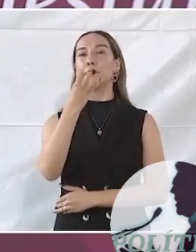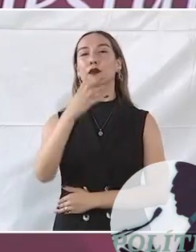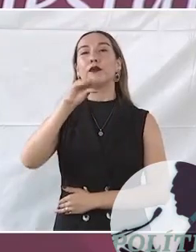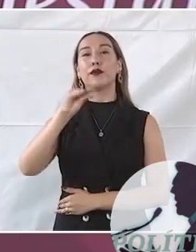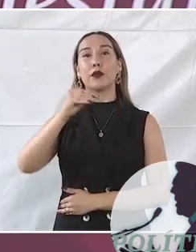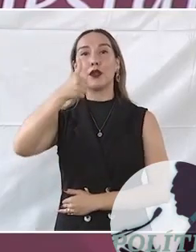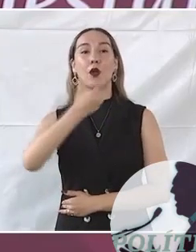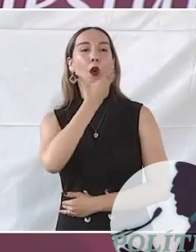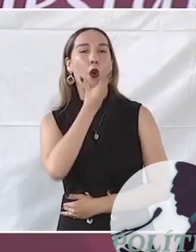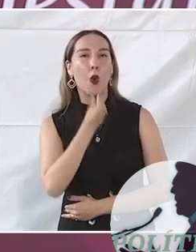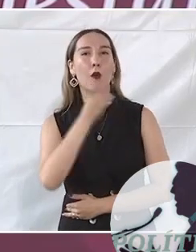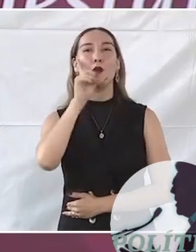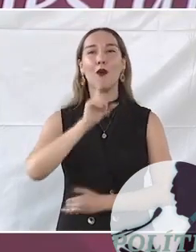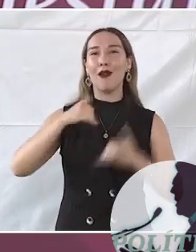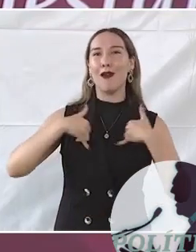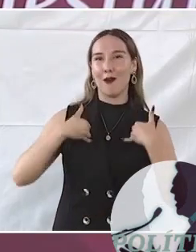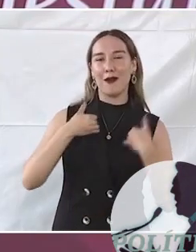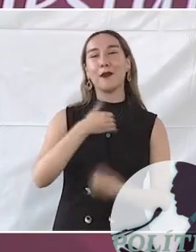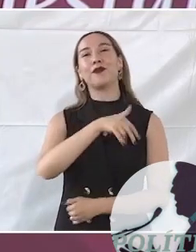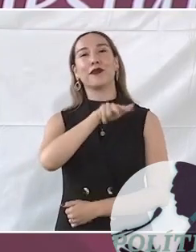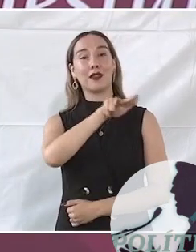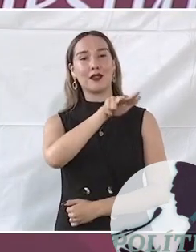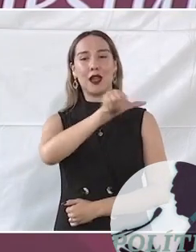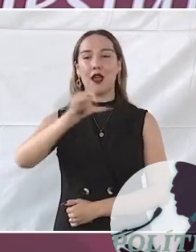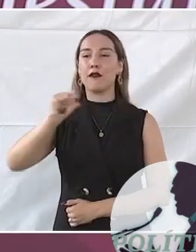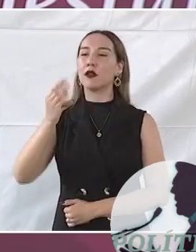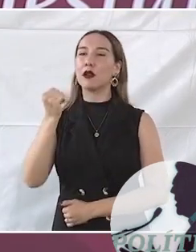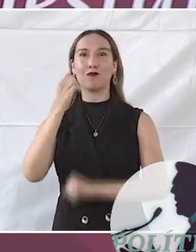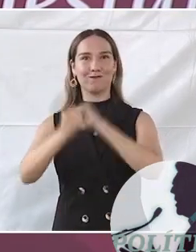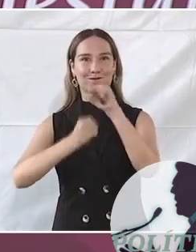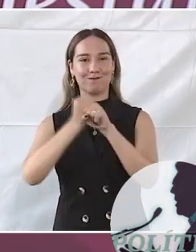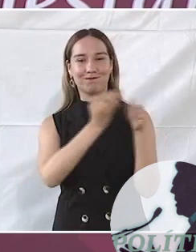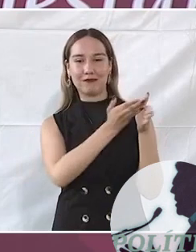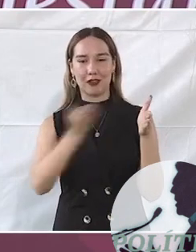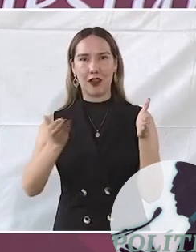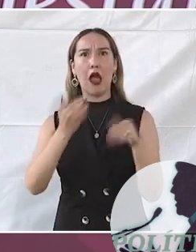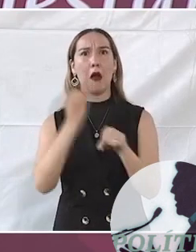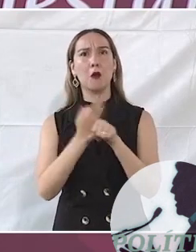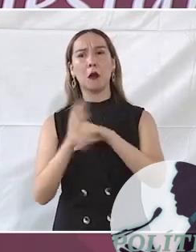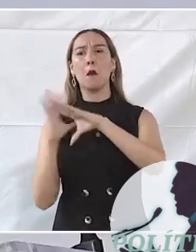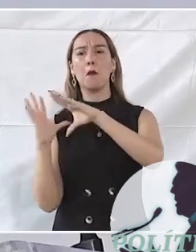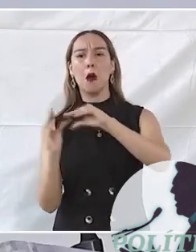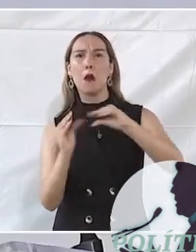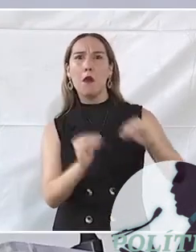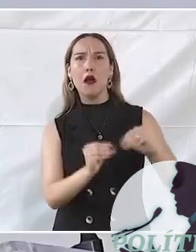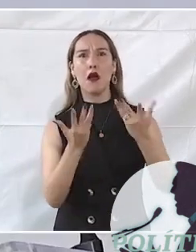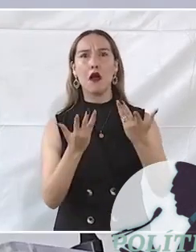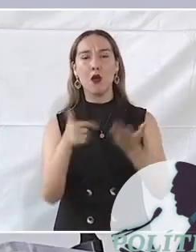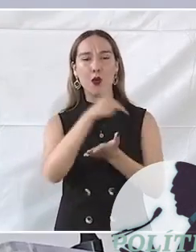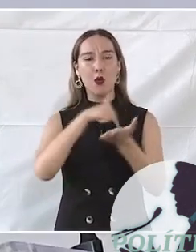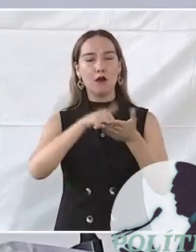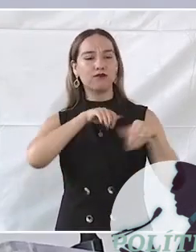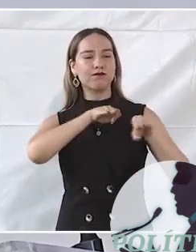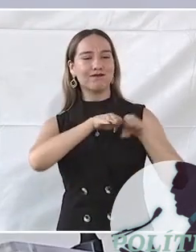3,466 hombres y mujeres de 18 a 29 años están siendo capacitados en algún centro de trabajo gracias